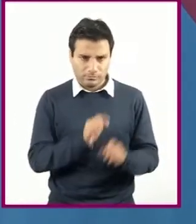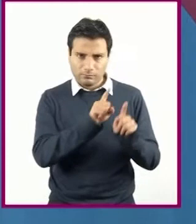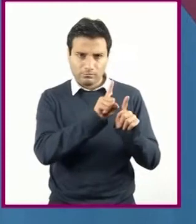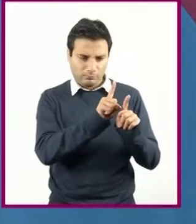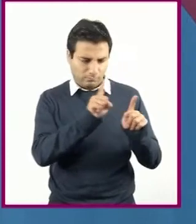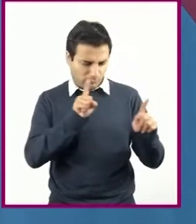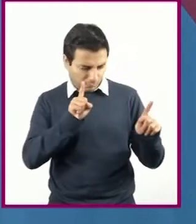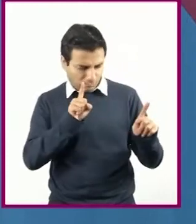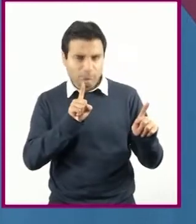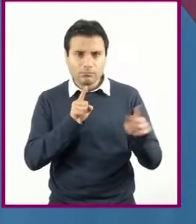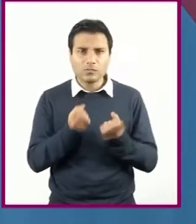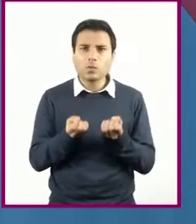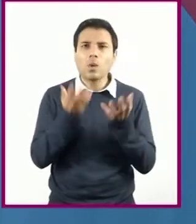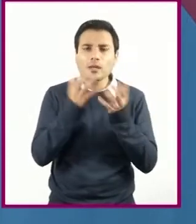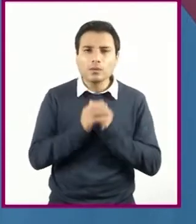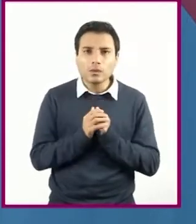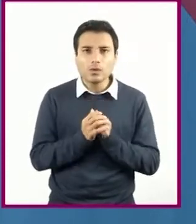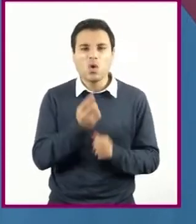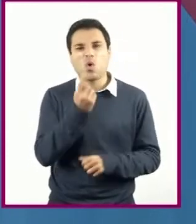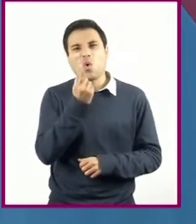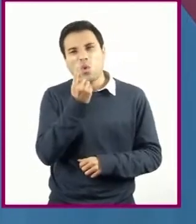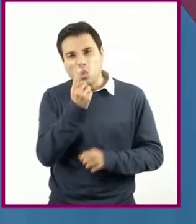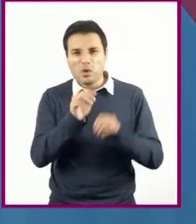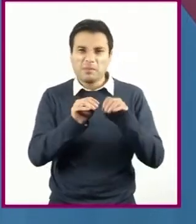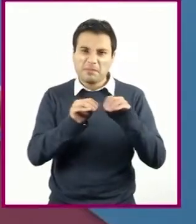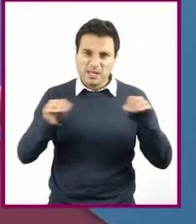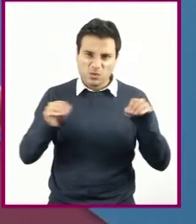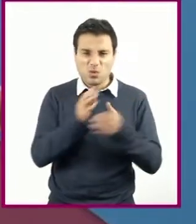personas mínimo 1,5 metros.